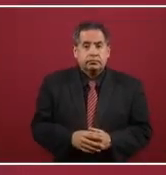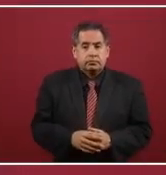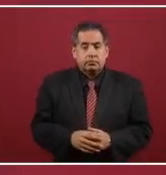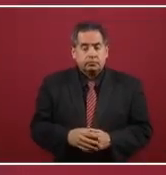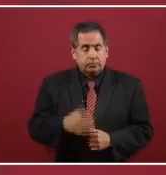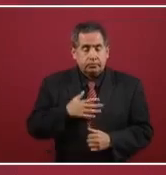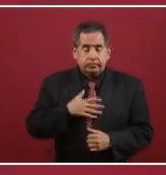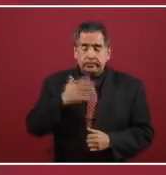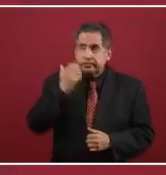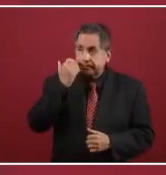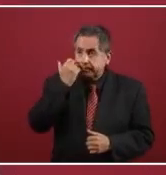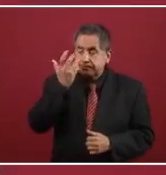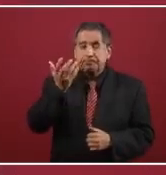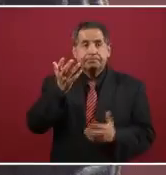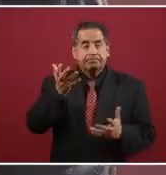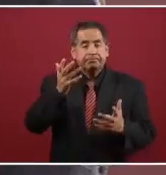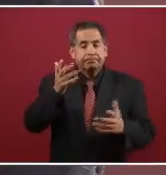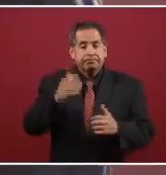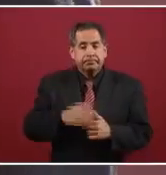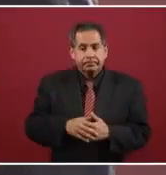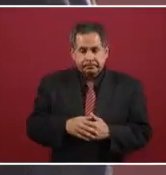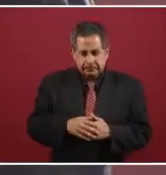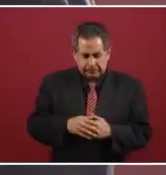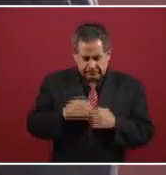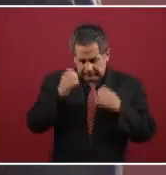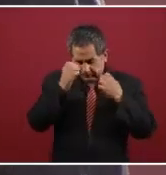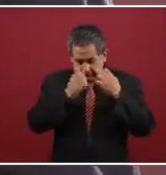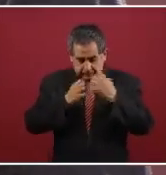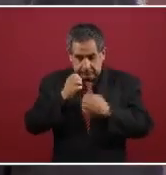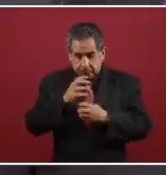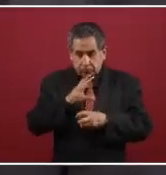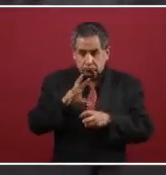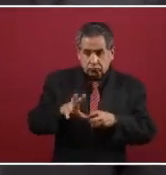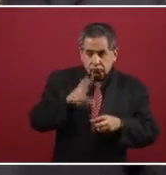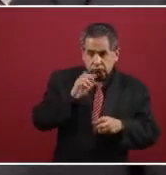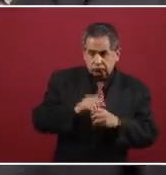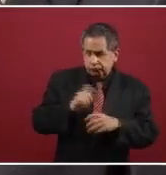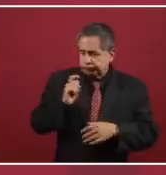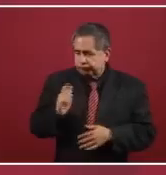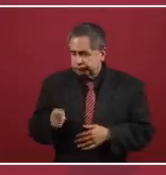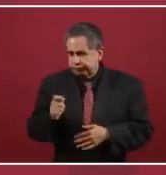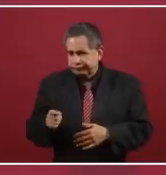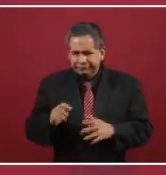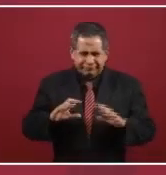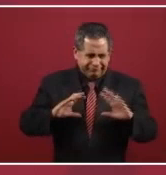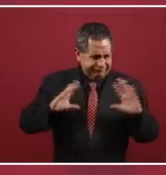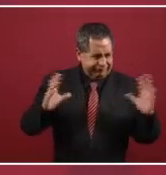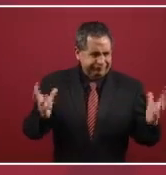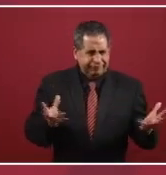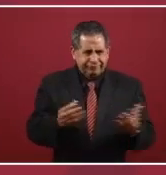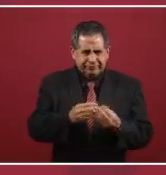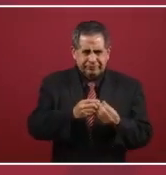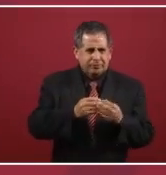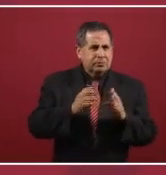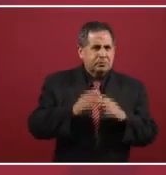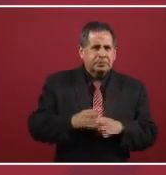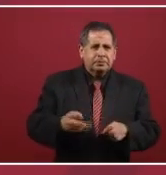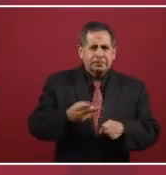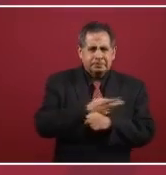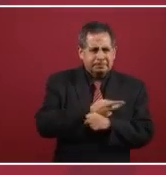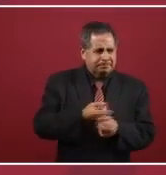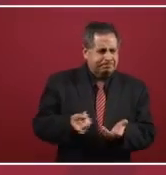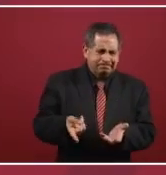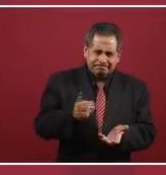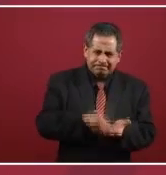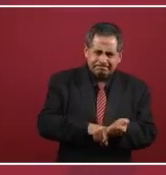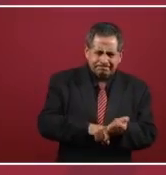quisiera que se analizara el problema en su conjunto y de manera estructural, de fondo,